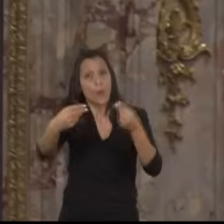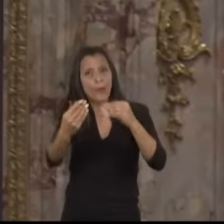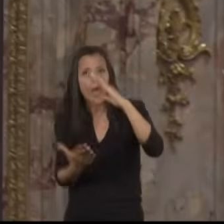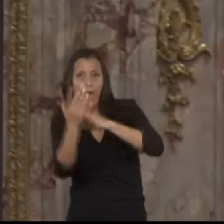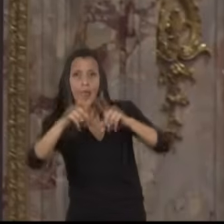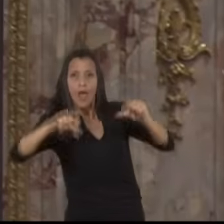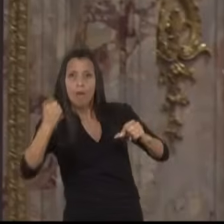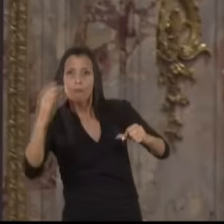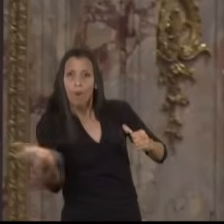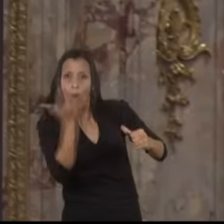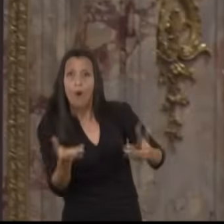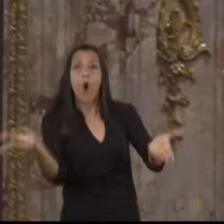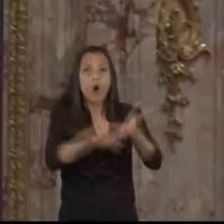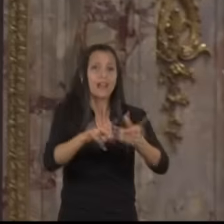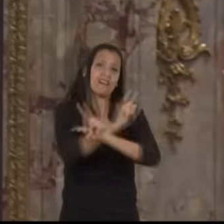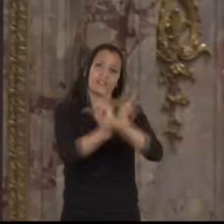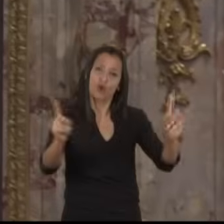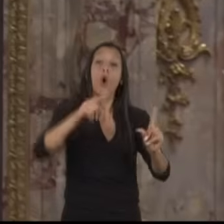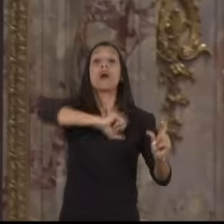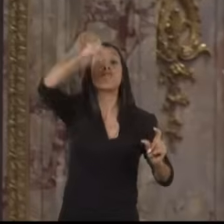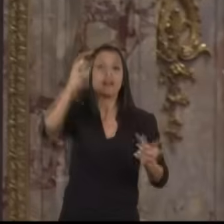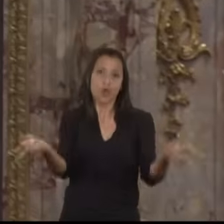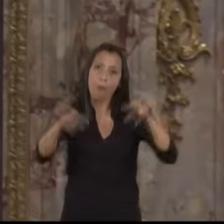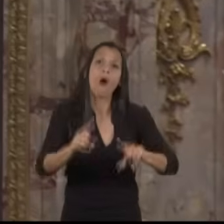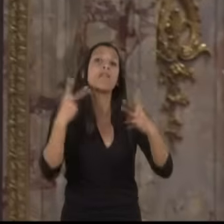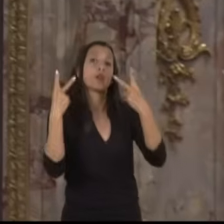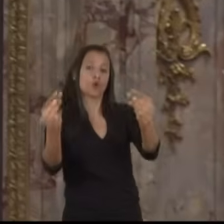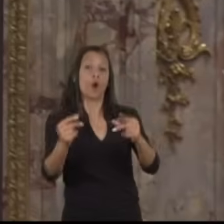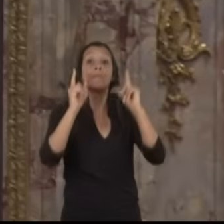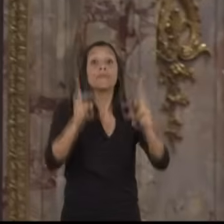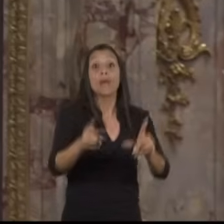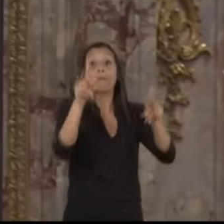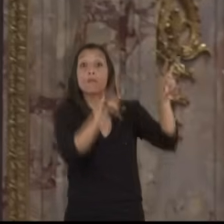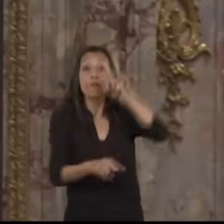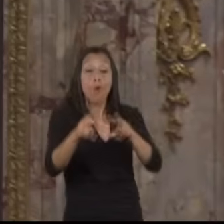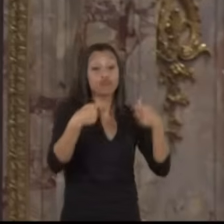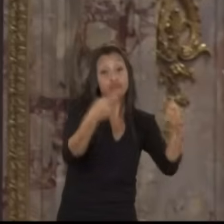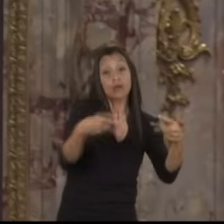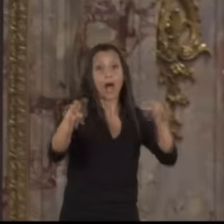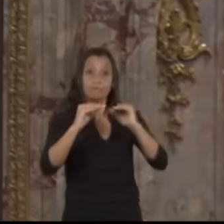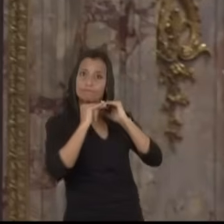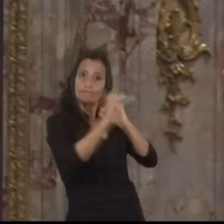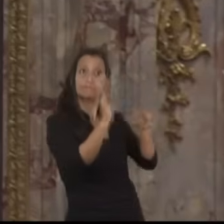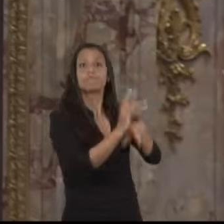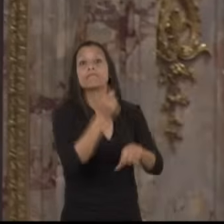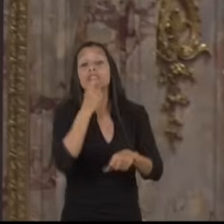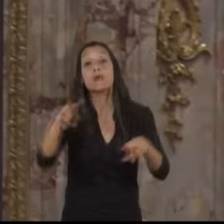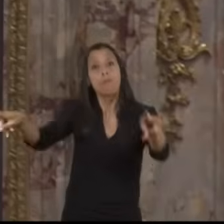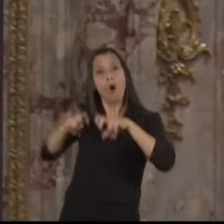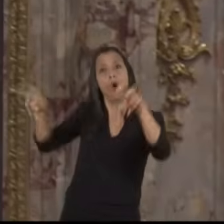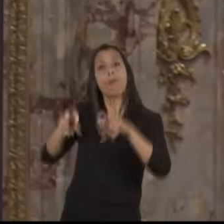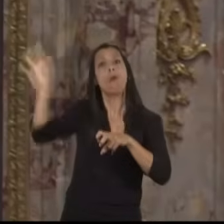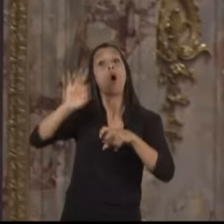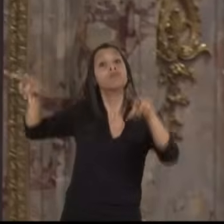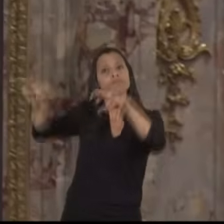retorno al infierno inflacionario. También presenta una regla de estabilidad fiscal, es decir, que si los ingresos caen o